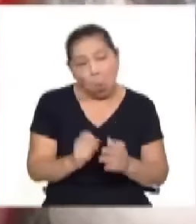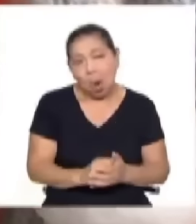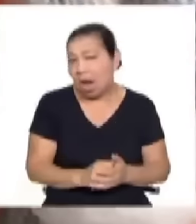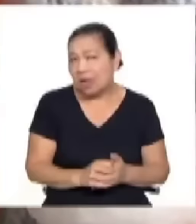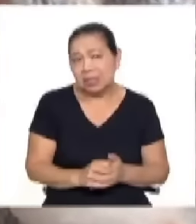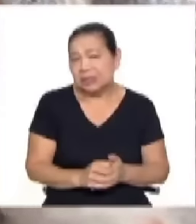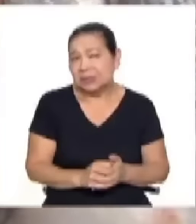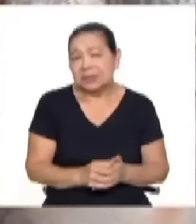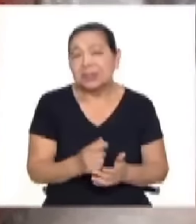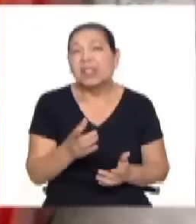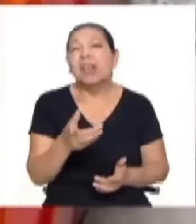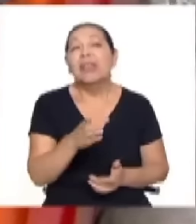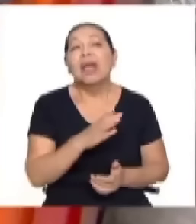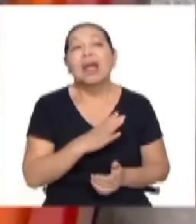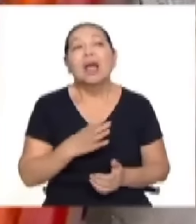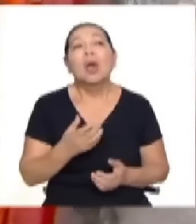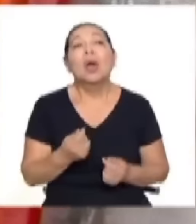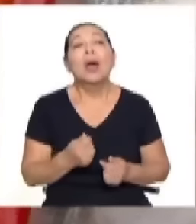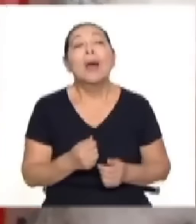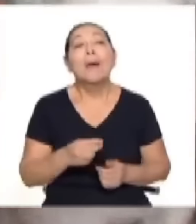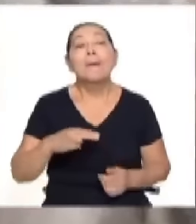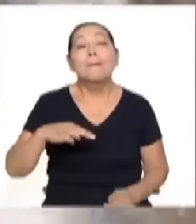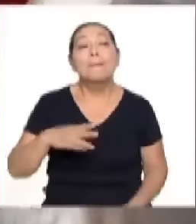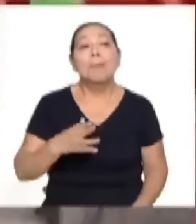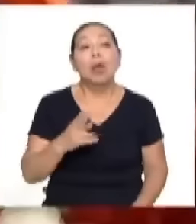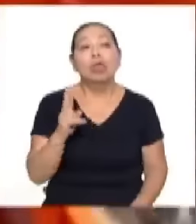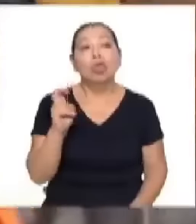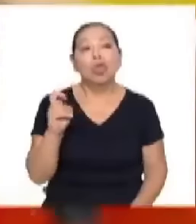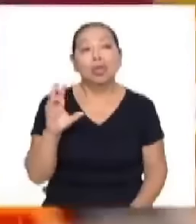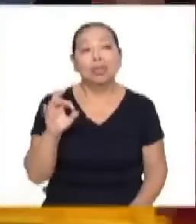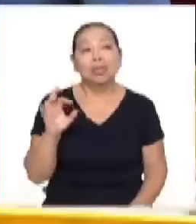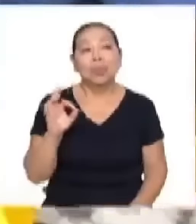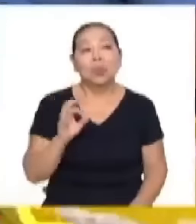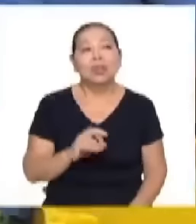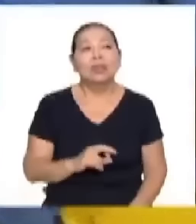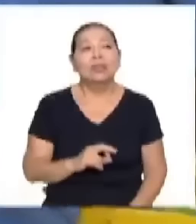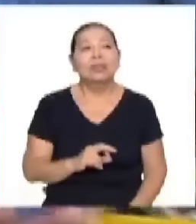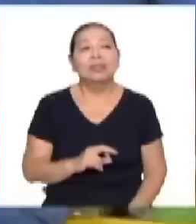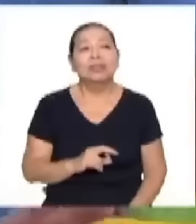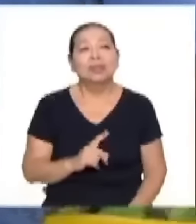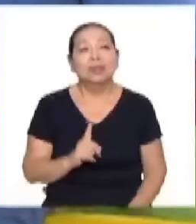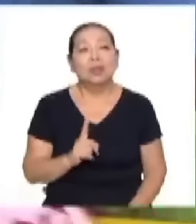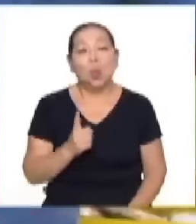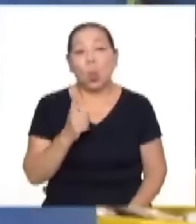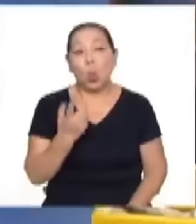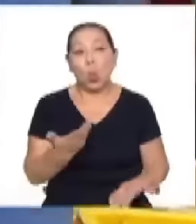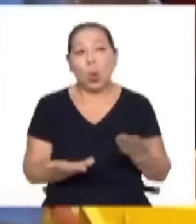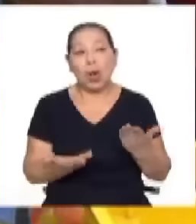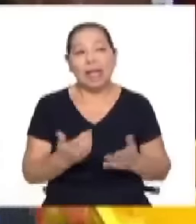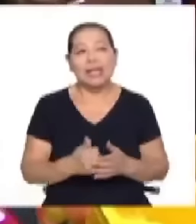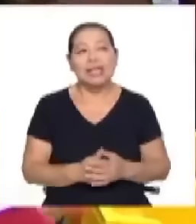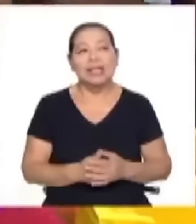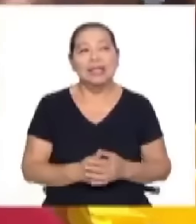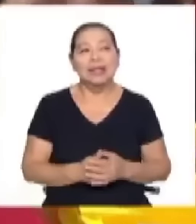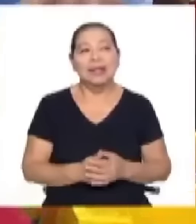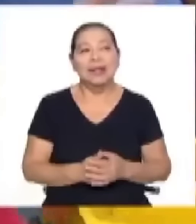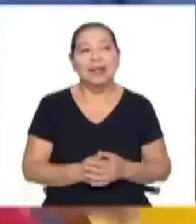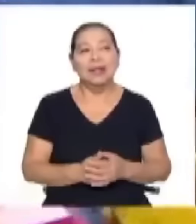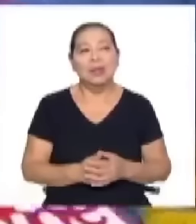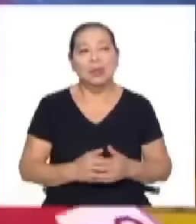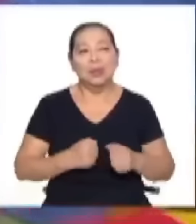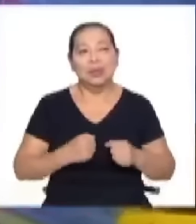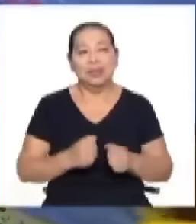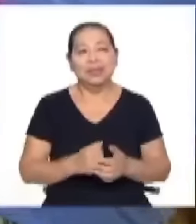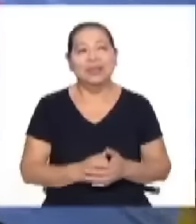pesquero del Callao. ¿Cuánto está el machete? 2,50 soles. ¿2,50 soles, que la unidad o el kilo? El kilo. Para la